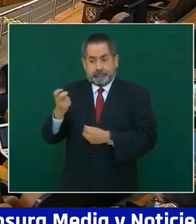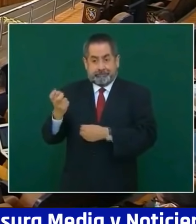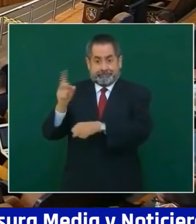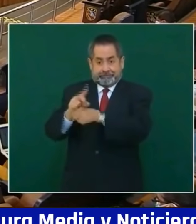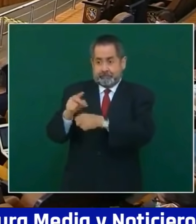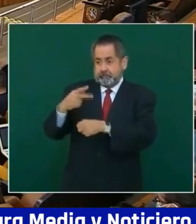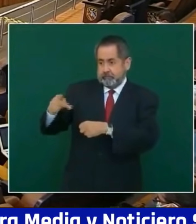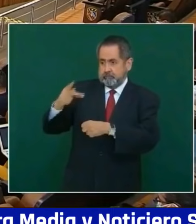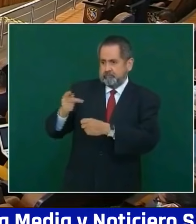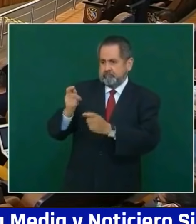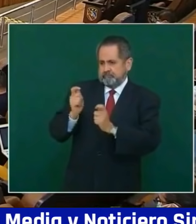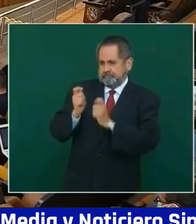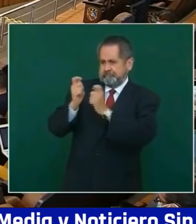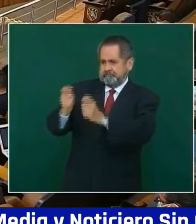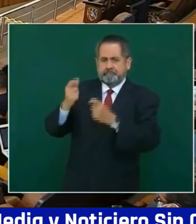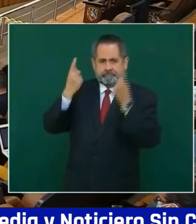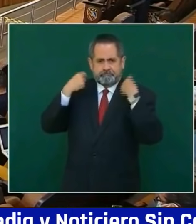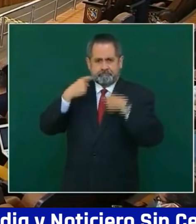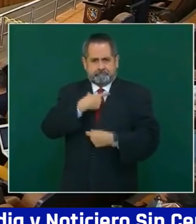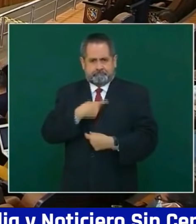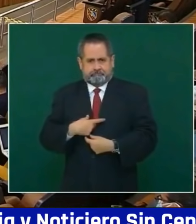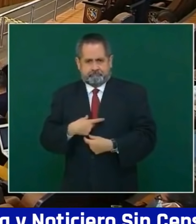la medalla Belisario Domínguez,